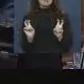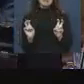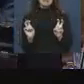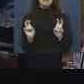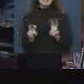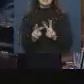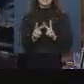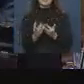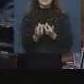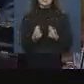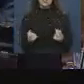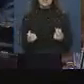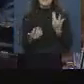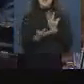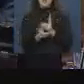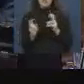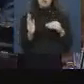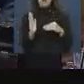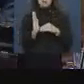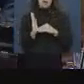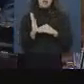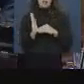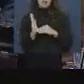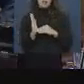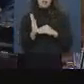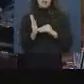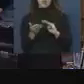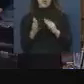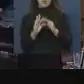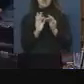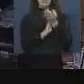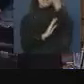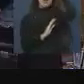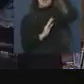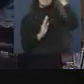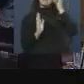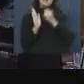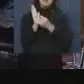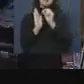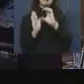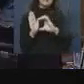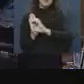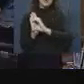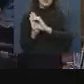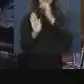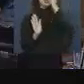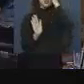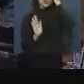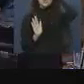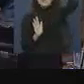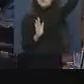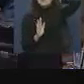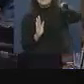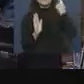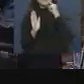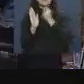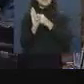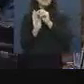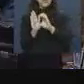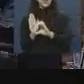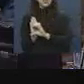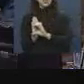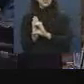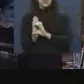por todas se sanje porque tenemos una deuda con con nuestro pueblo originar en base al reconocimiento constitucional el reconocimiento constitucional de